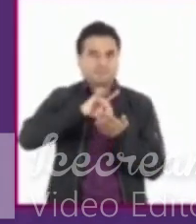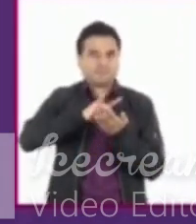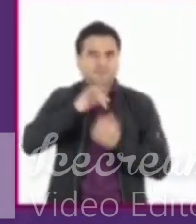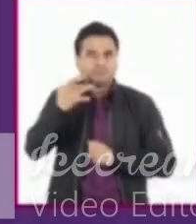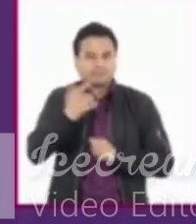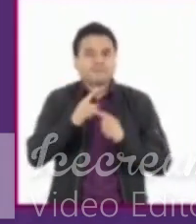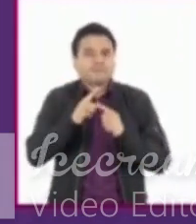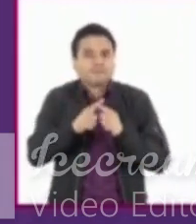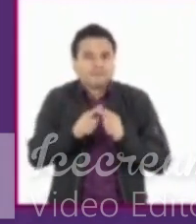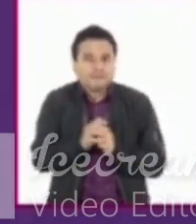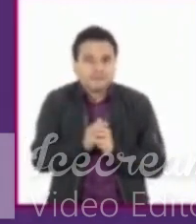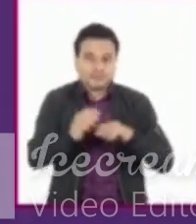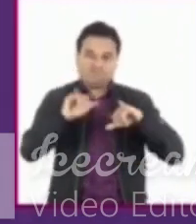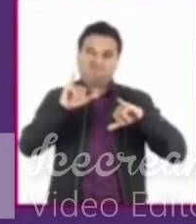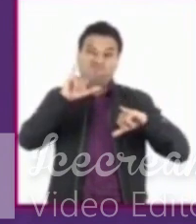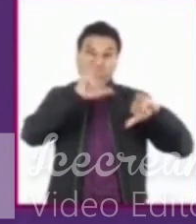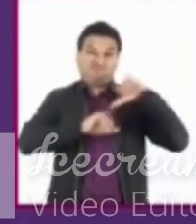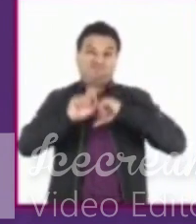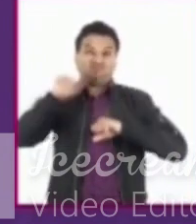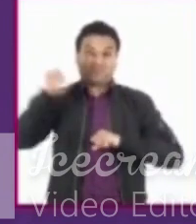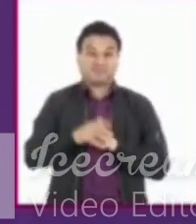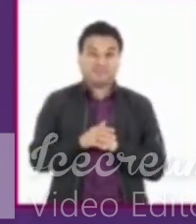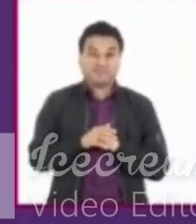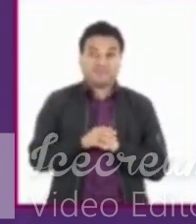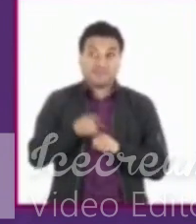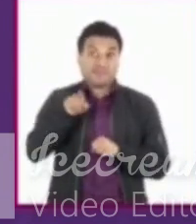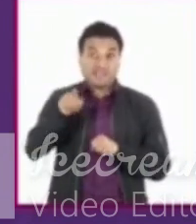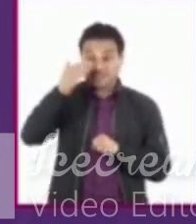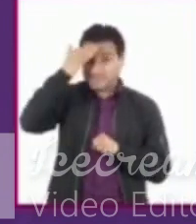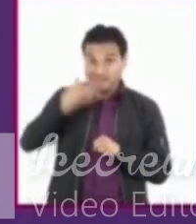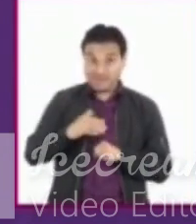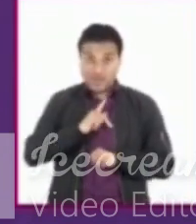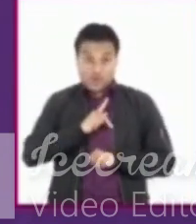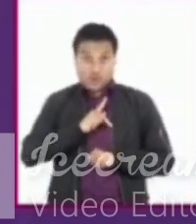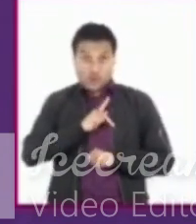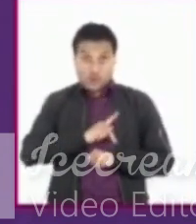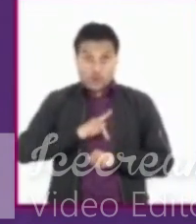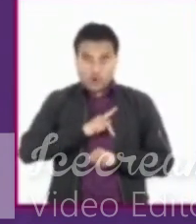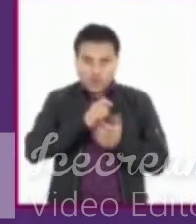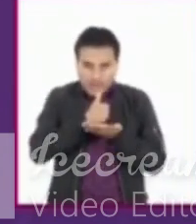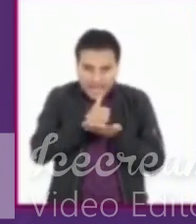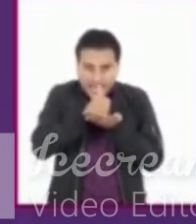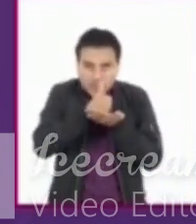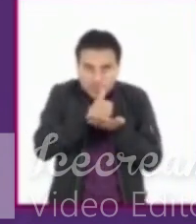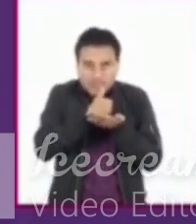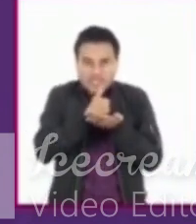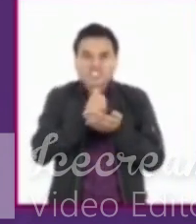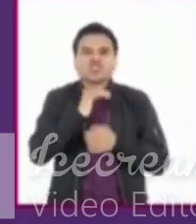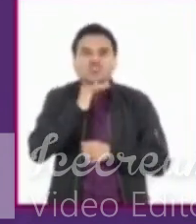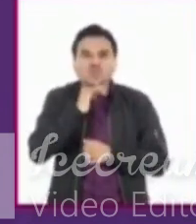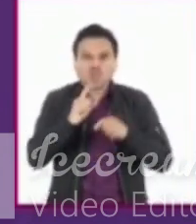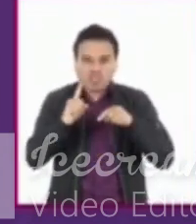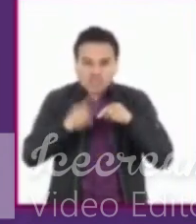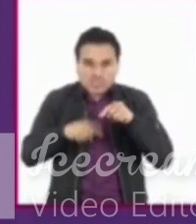se descubrió que el cloro la limpia de organismos patógenos. Mediante la producción de